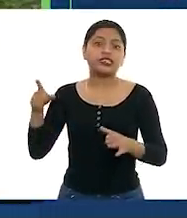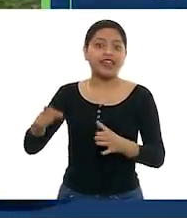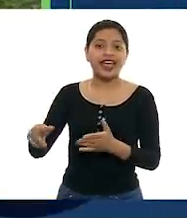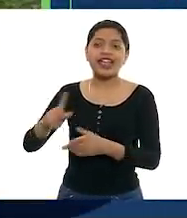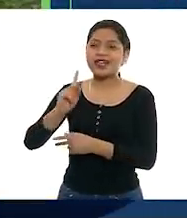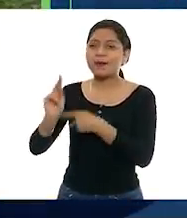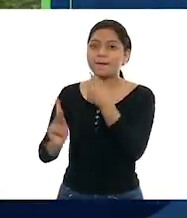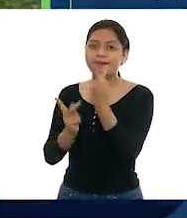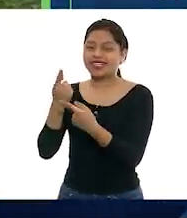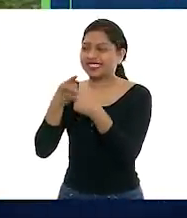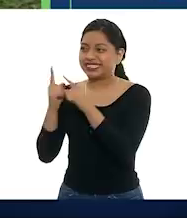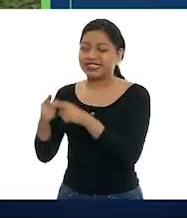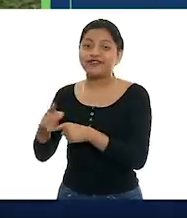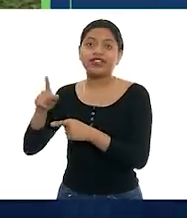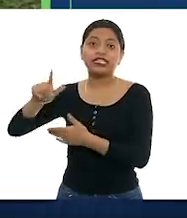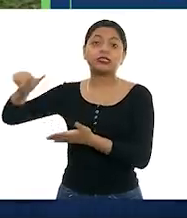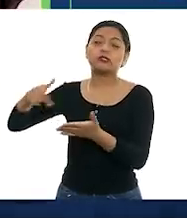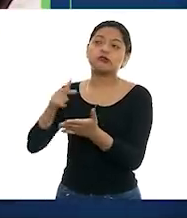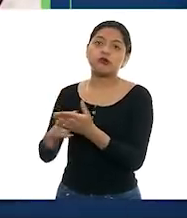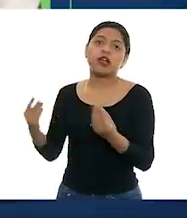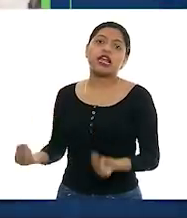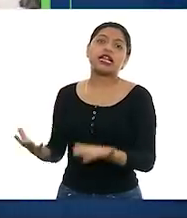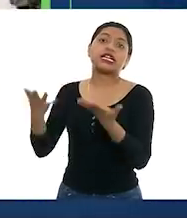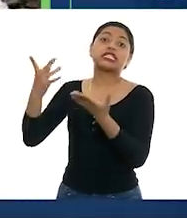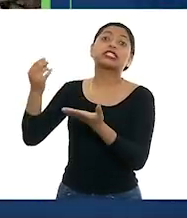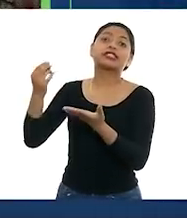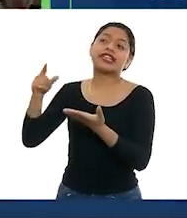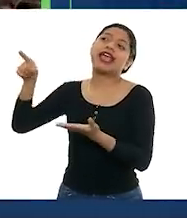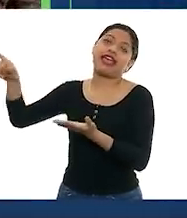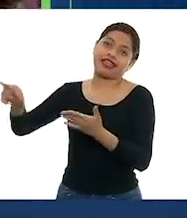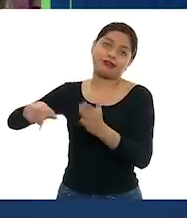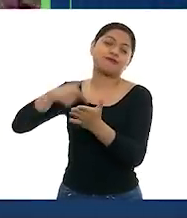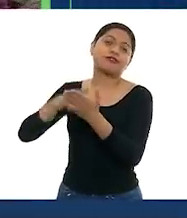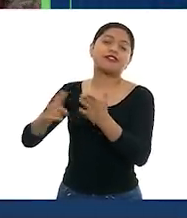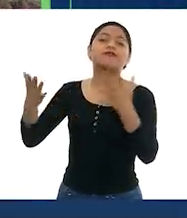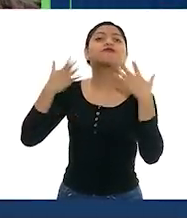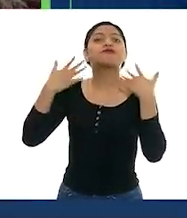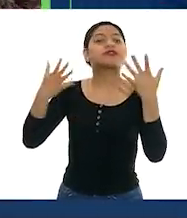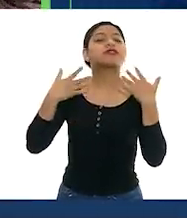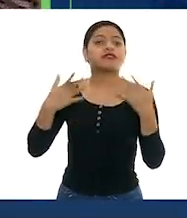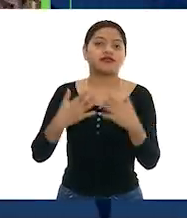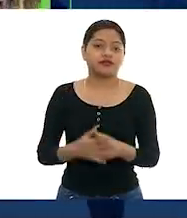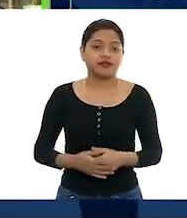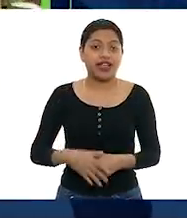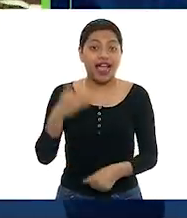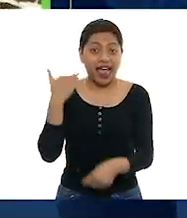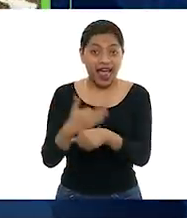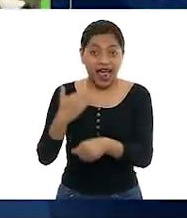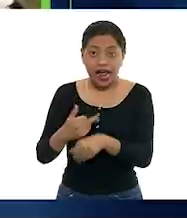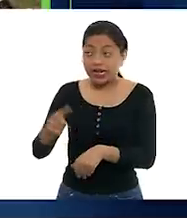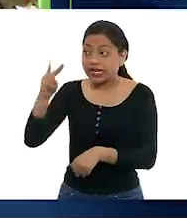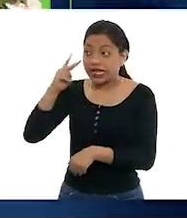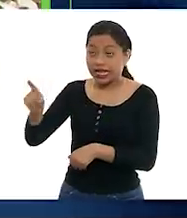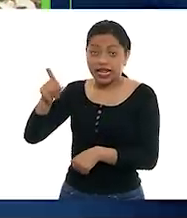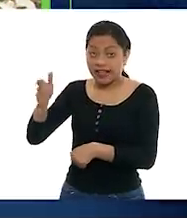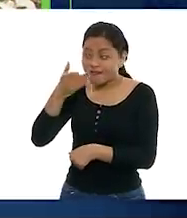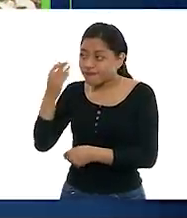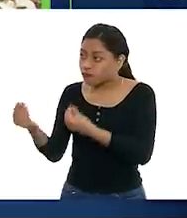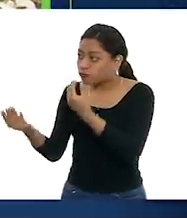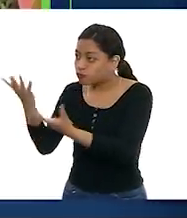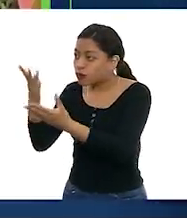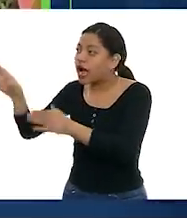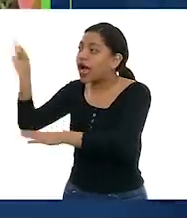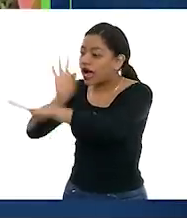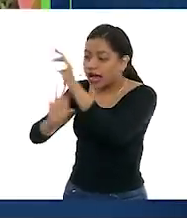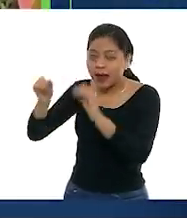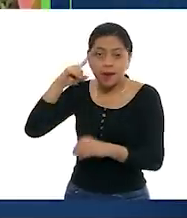tropicales, difenbaquias, palmas, otras más, pero sobre todo lo que aquí tratamos de recrear este ambiente es con el